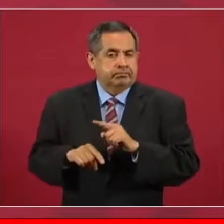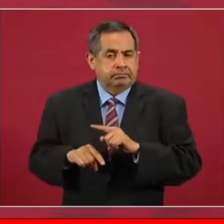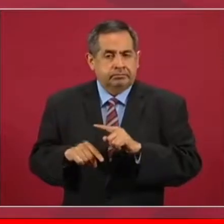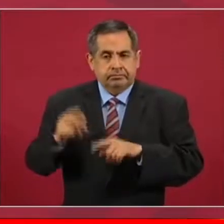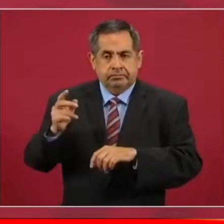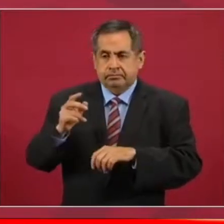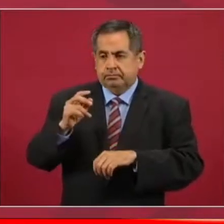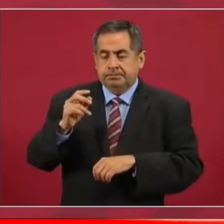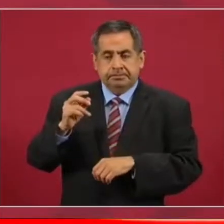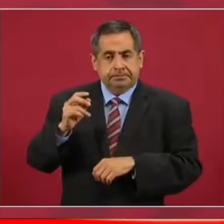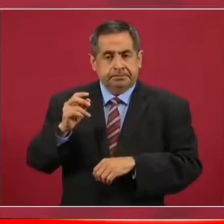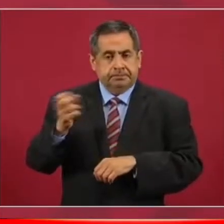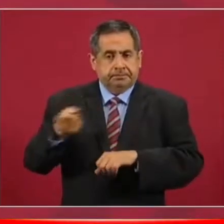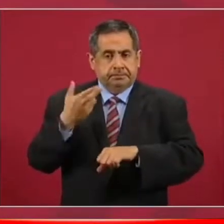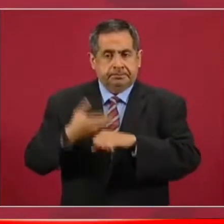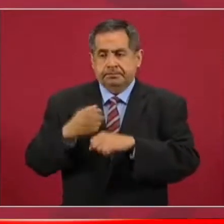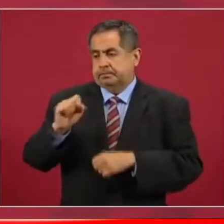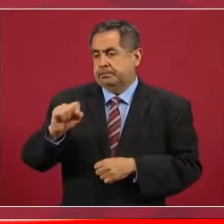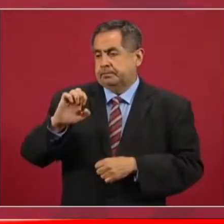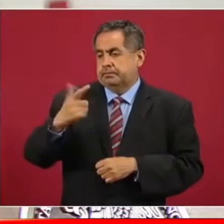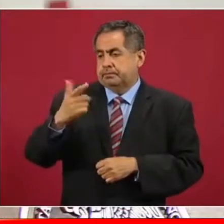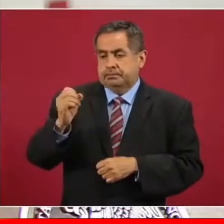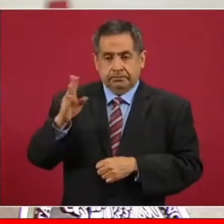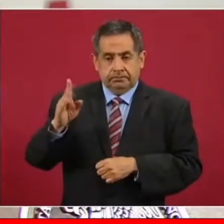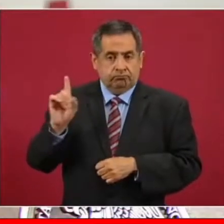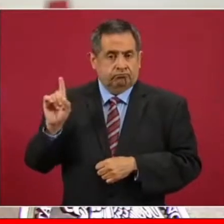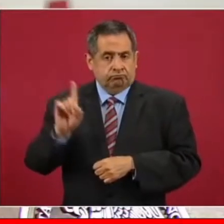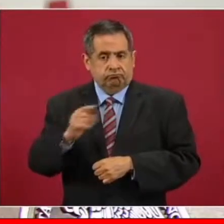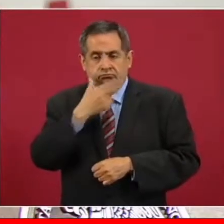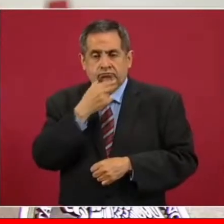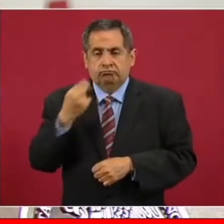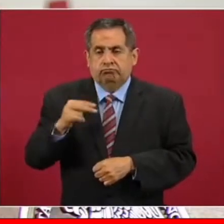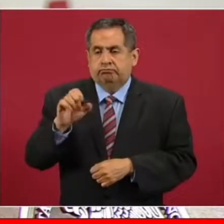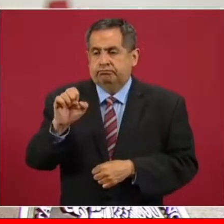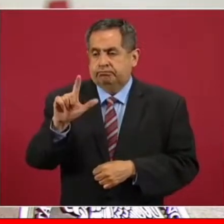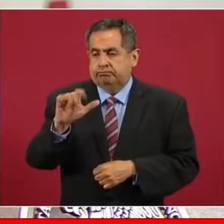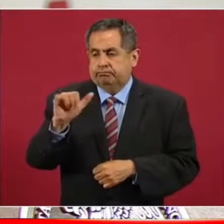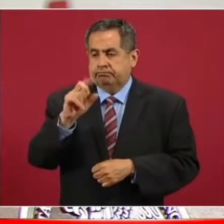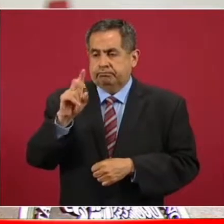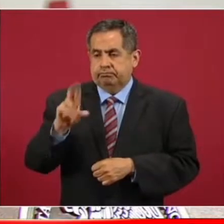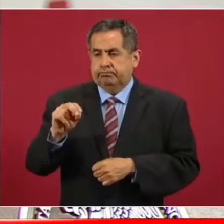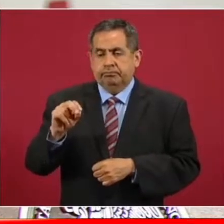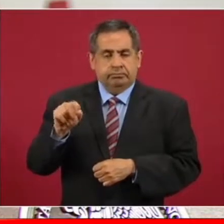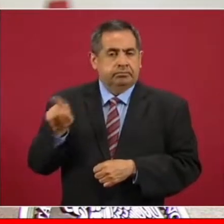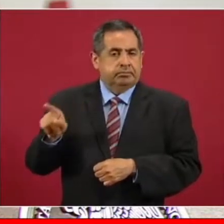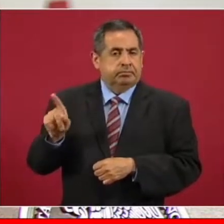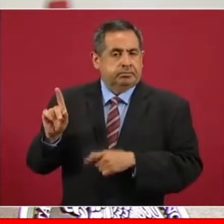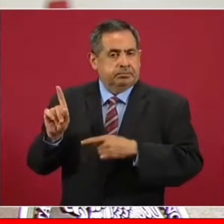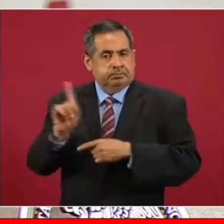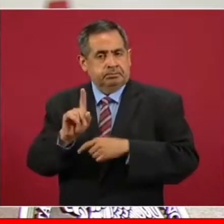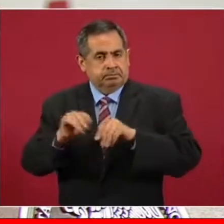la Secretaría de Gobernación, Alejandro Encinas. También